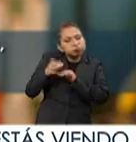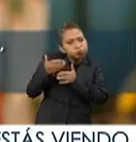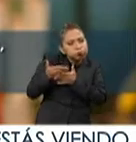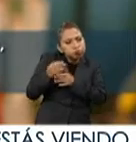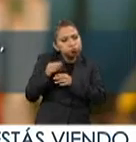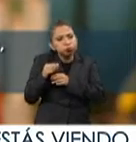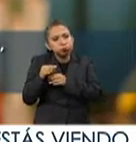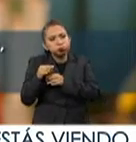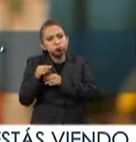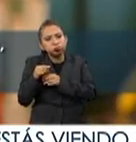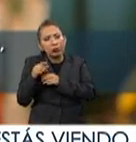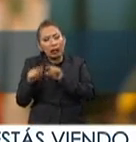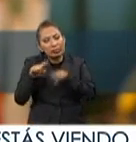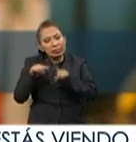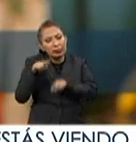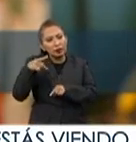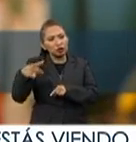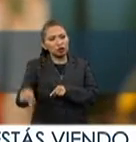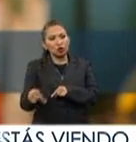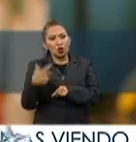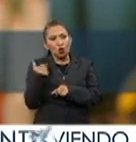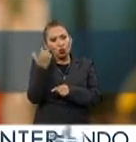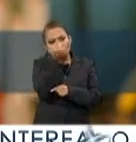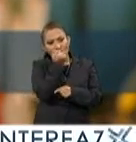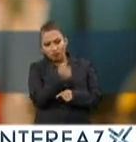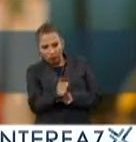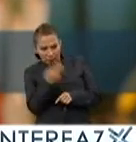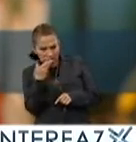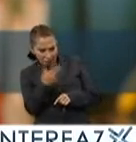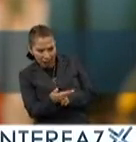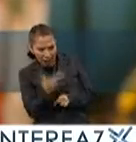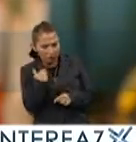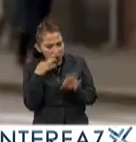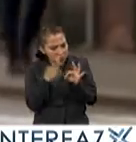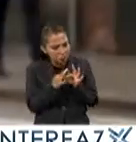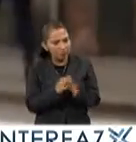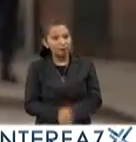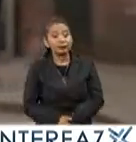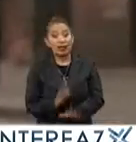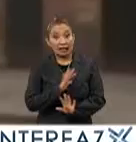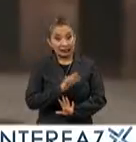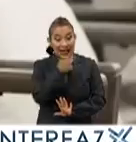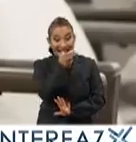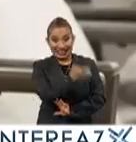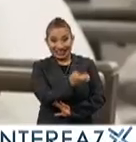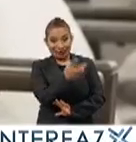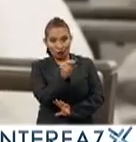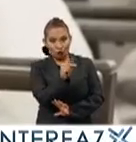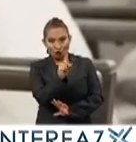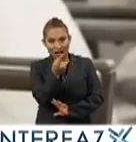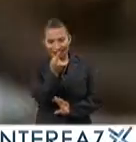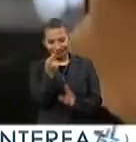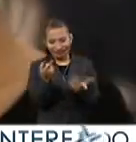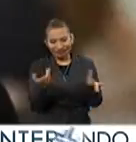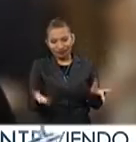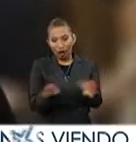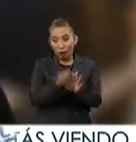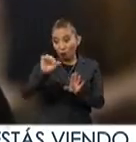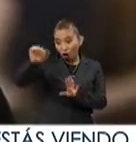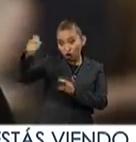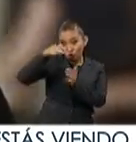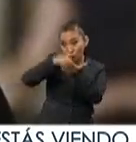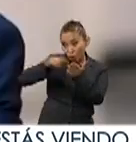tailor-made workforce, so tailor-made employees, the right qualifications. Ya que esta no es la situación de